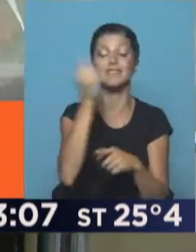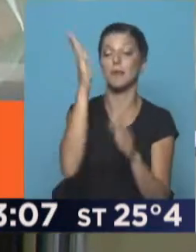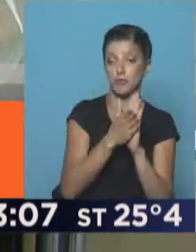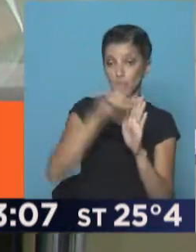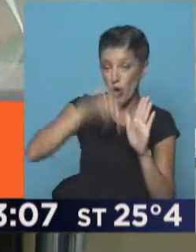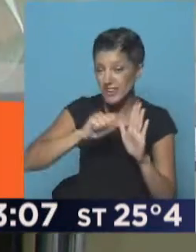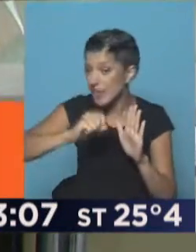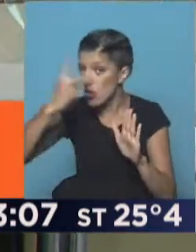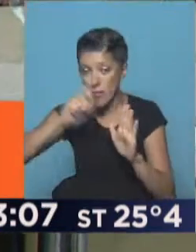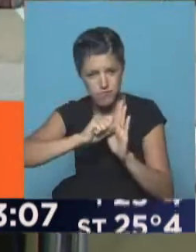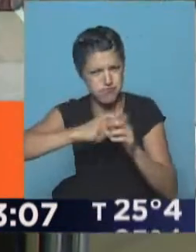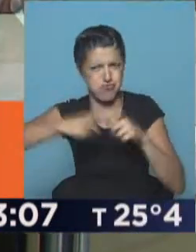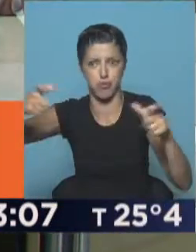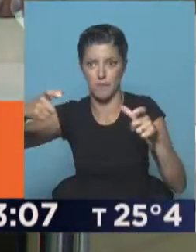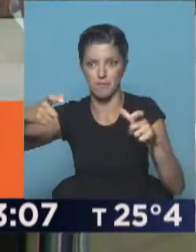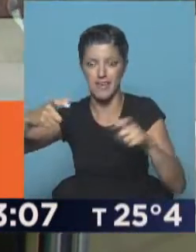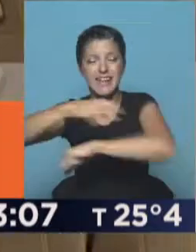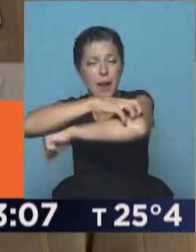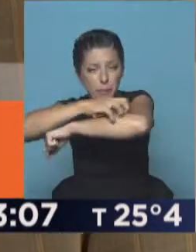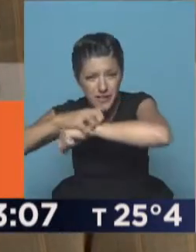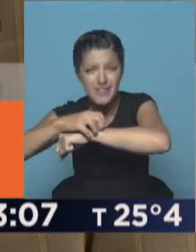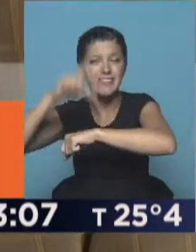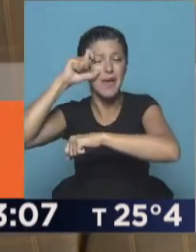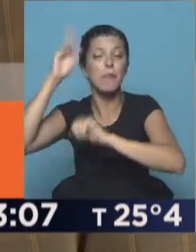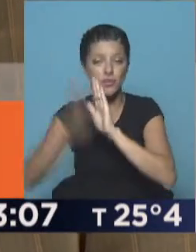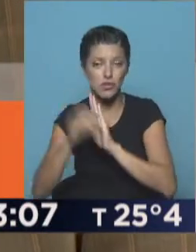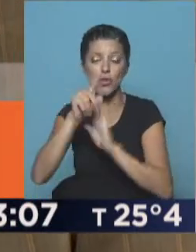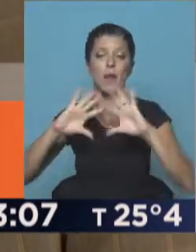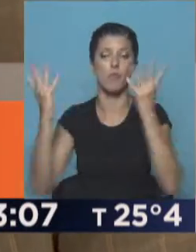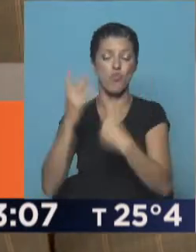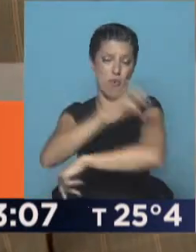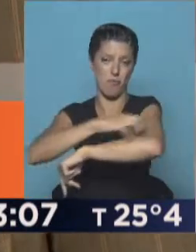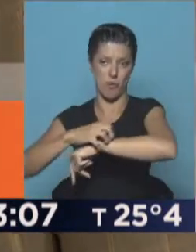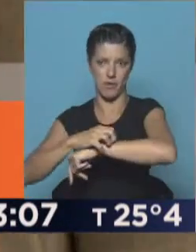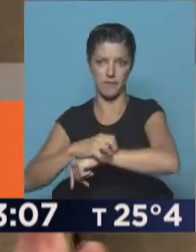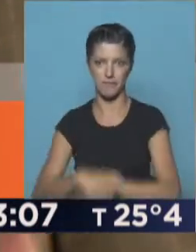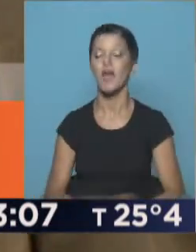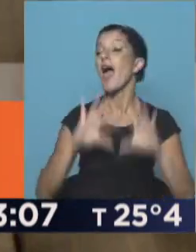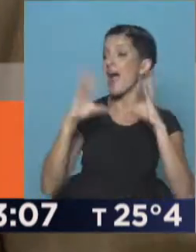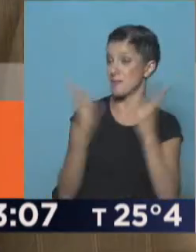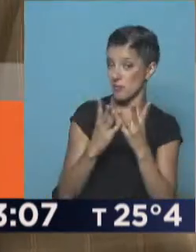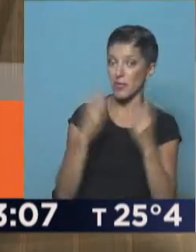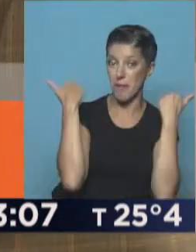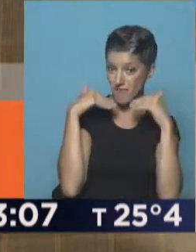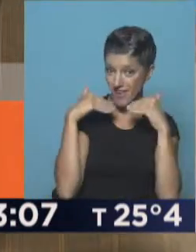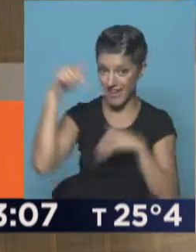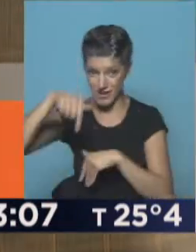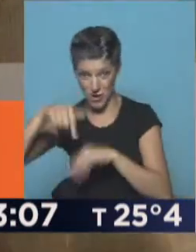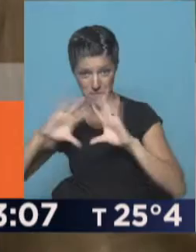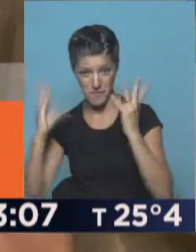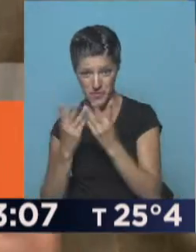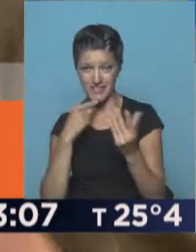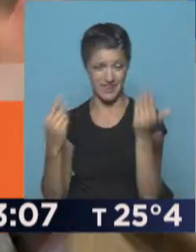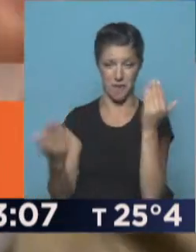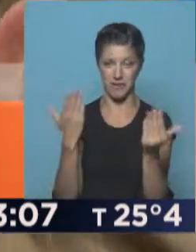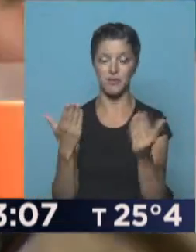doble de gente y la tasa de pobreza extrema es 10% de la población. Vos hablás del mundo de Mafalda y el mundo de hoy. Vivimos en un